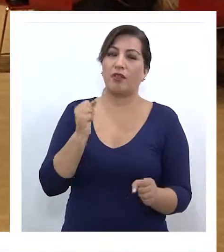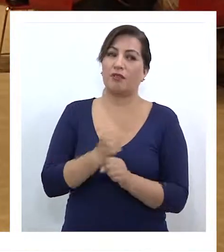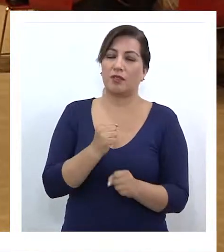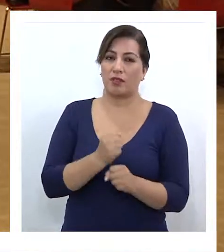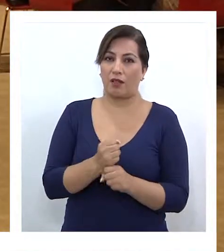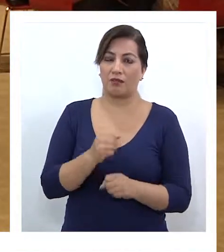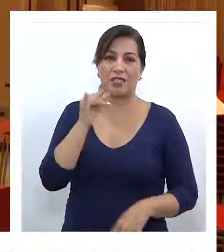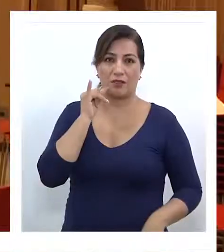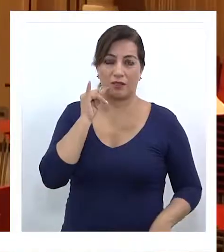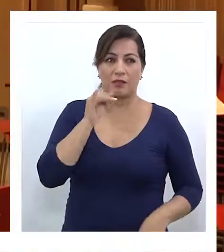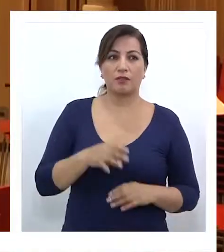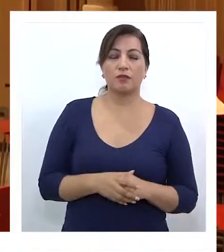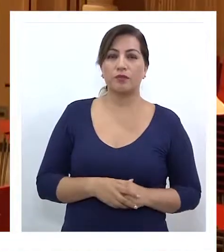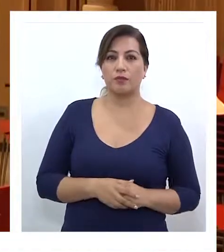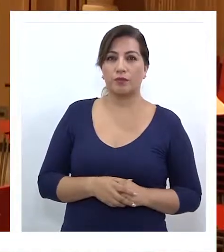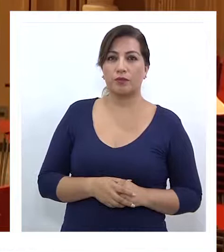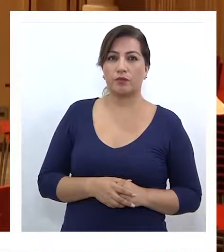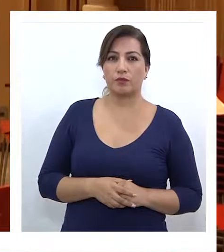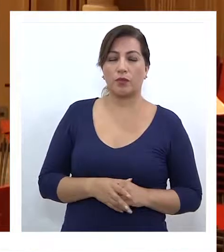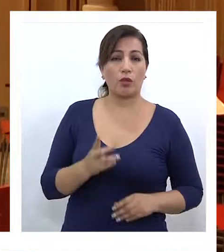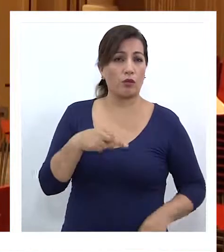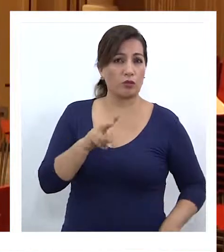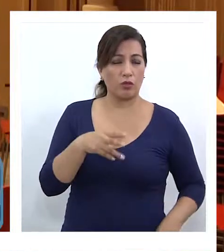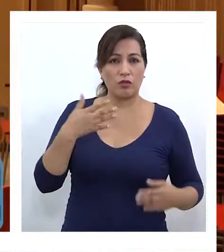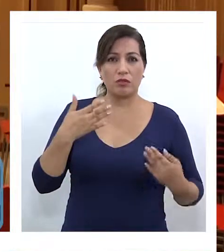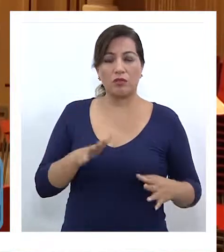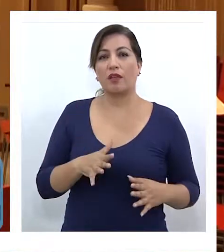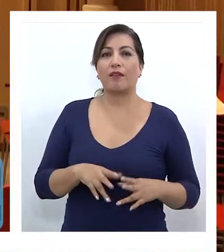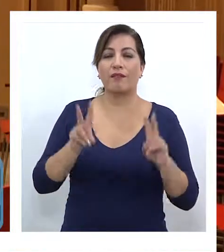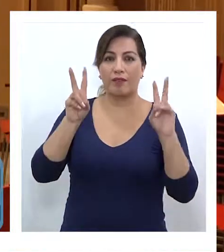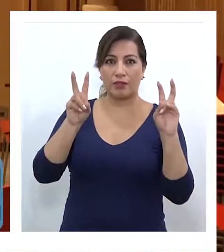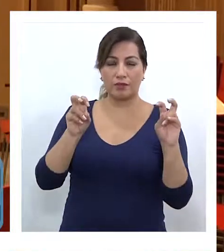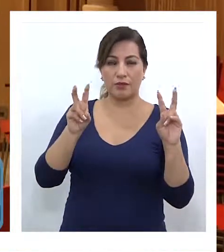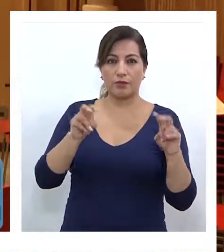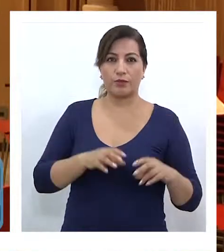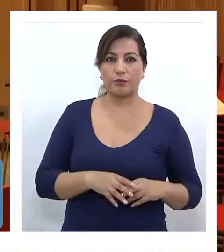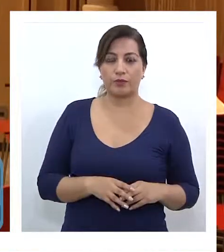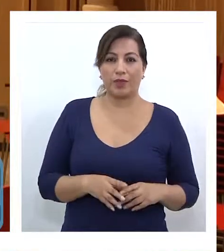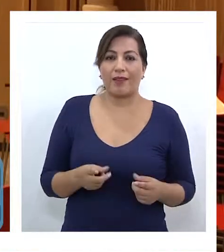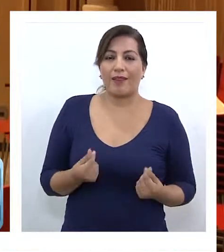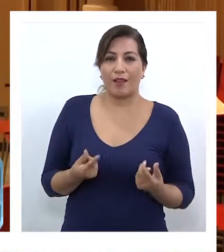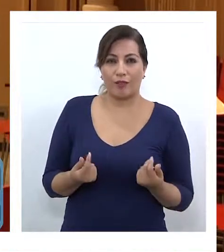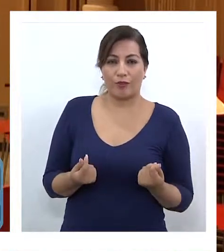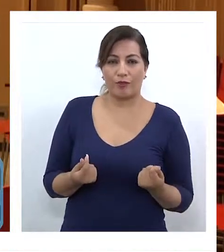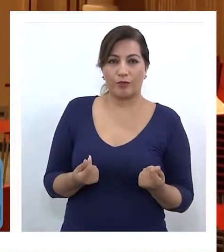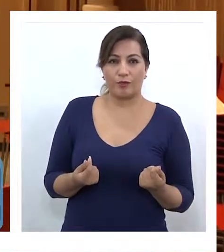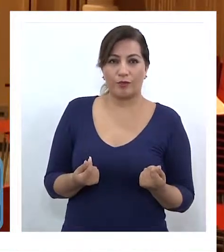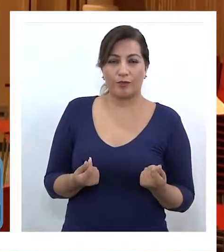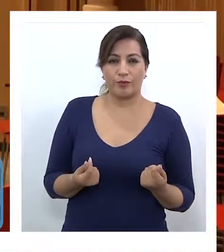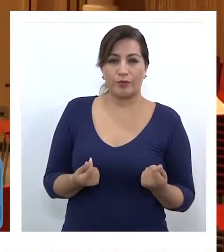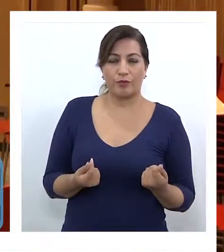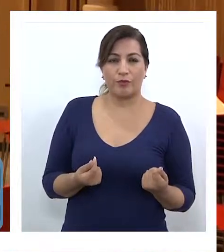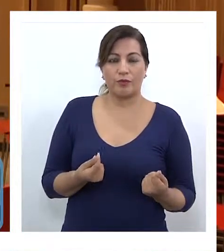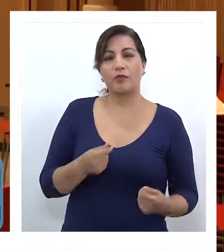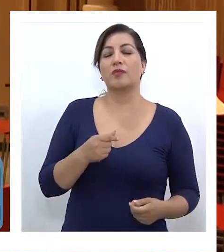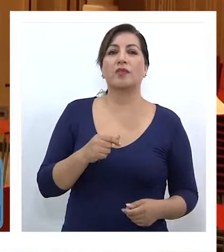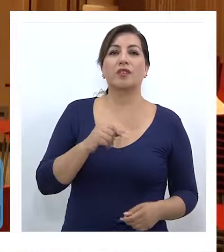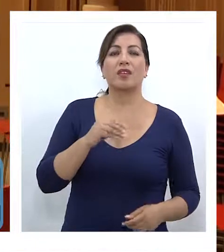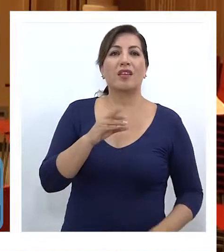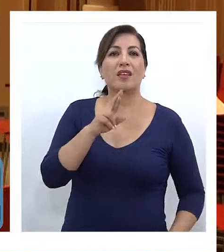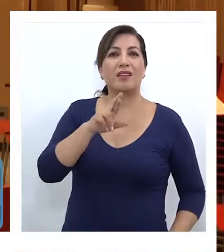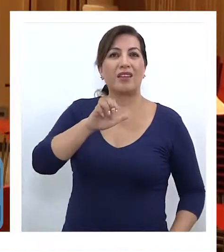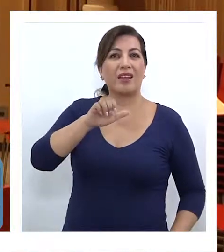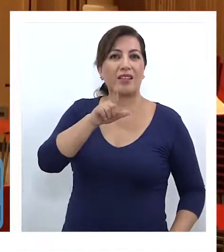gestión de residuos en nuestra región. Se nos viene y que ya está en boga el tema de la economía circular. Hoy día ya el recurso